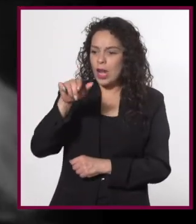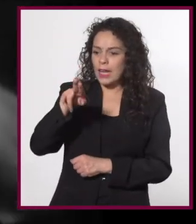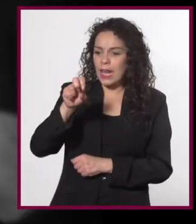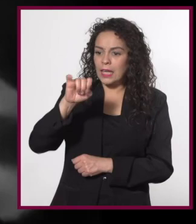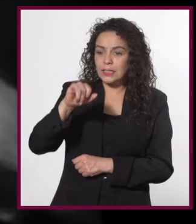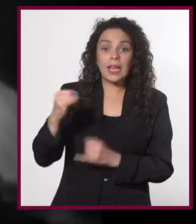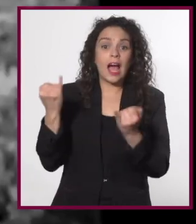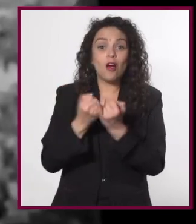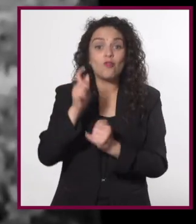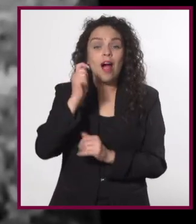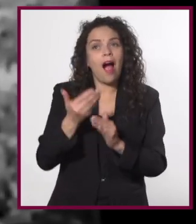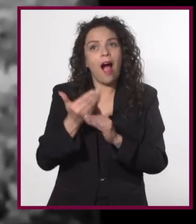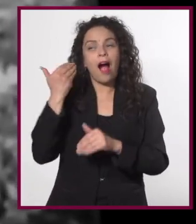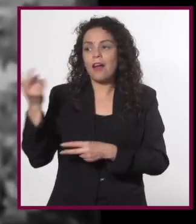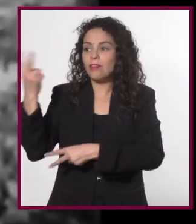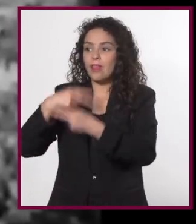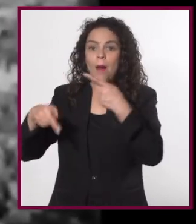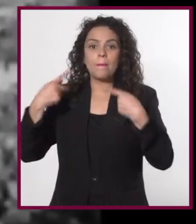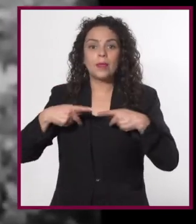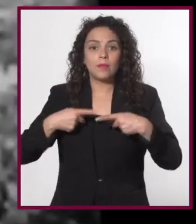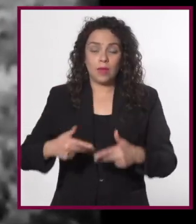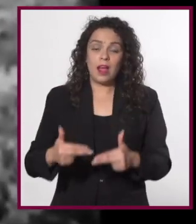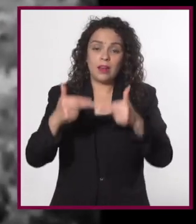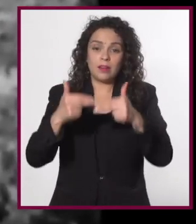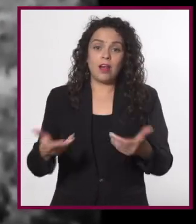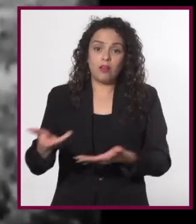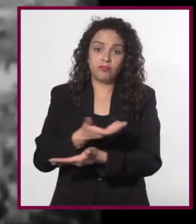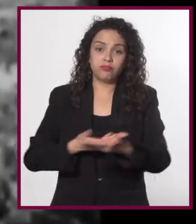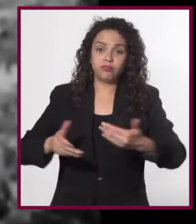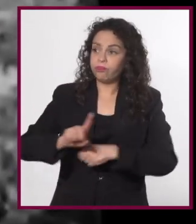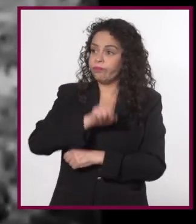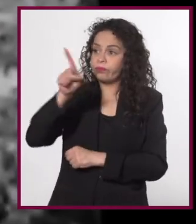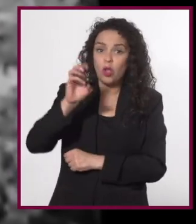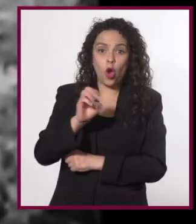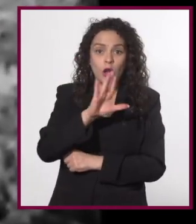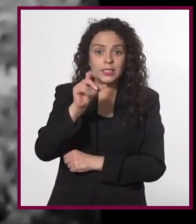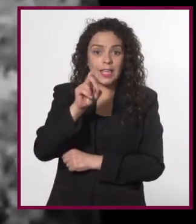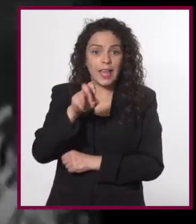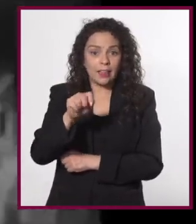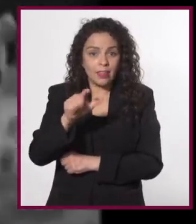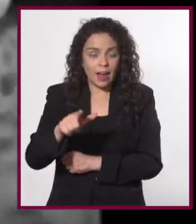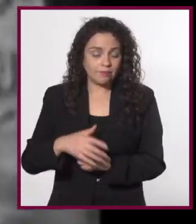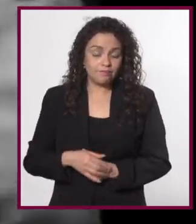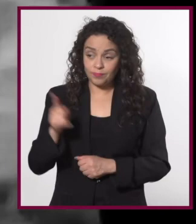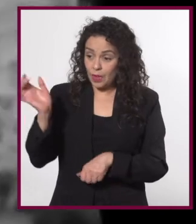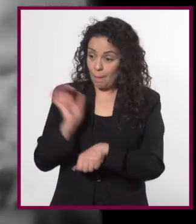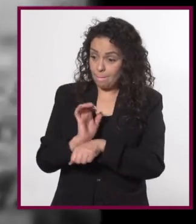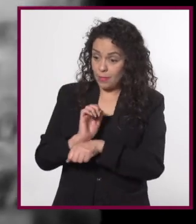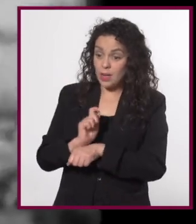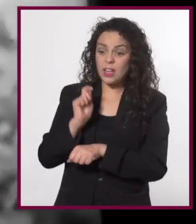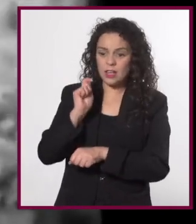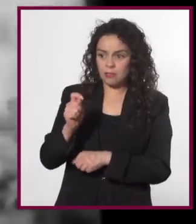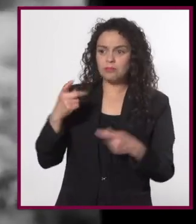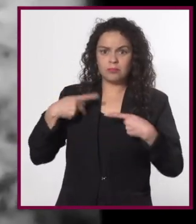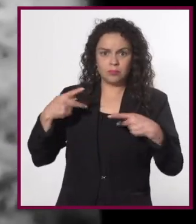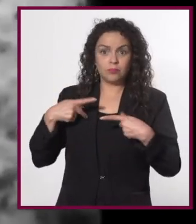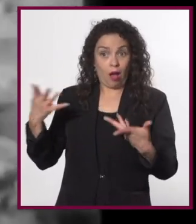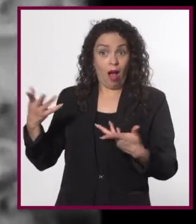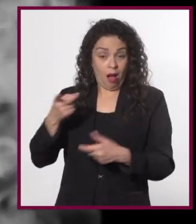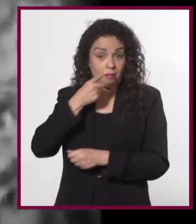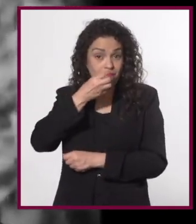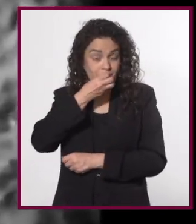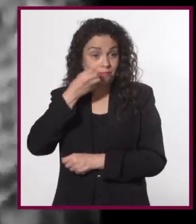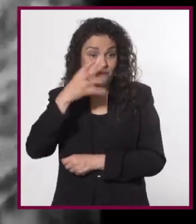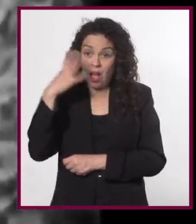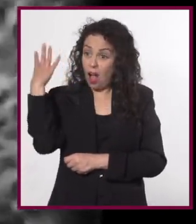estaba antes de la llegada de los misioneros y comerciantes occidentales. Y aunque la película recibió elogios de algunos críticos por